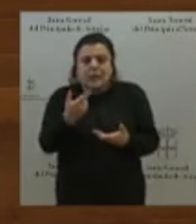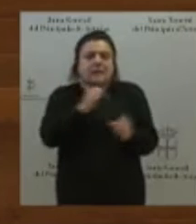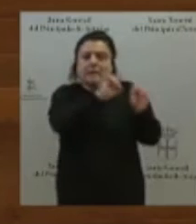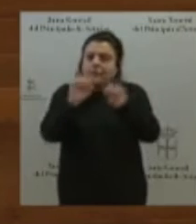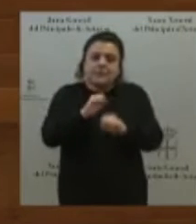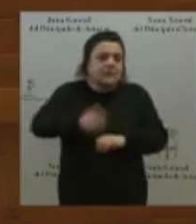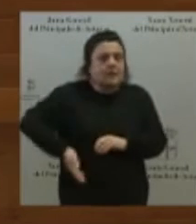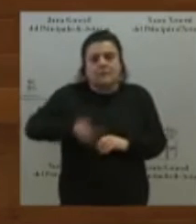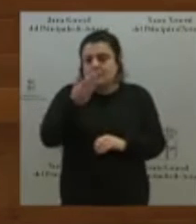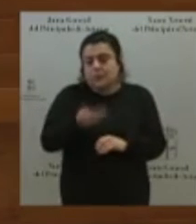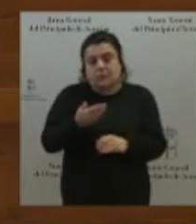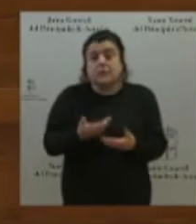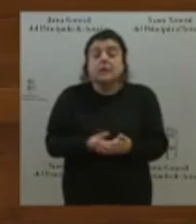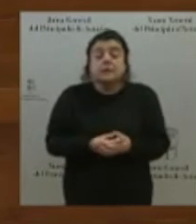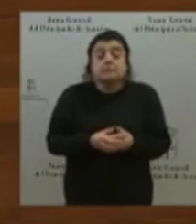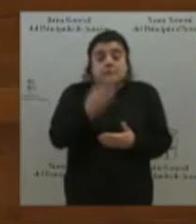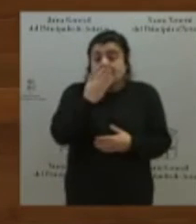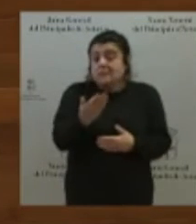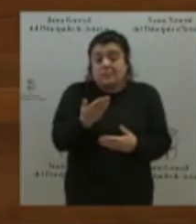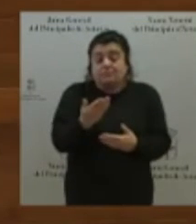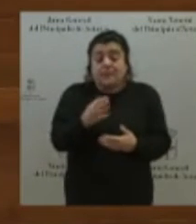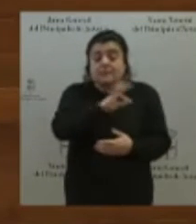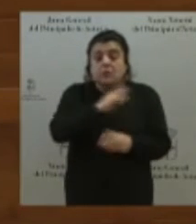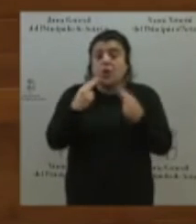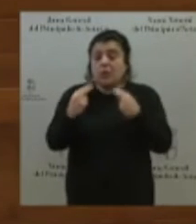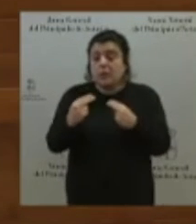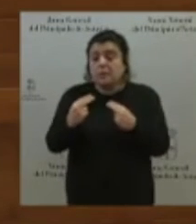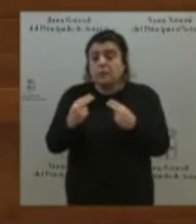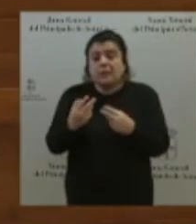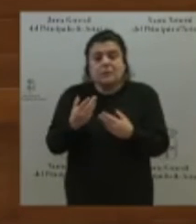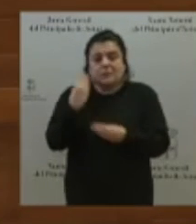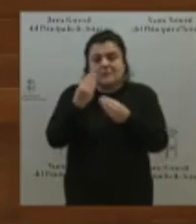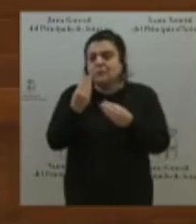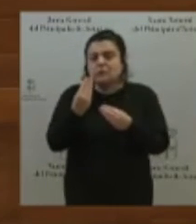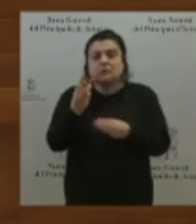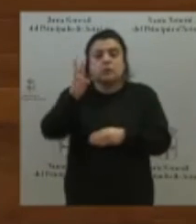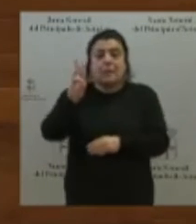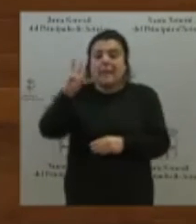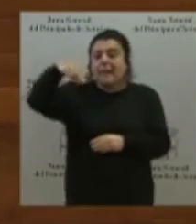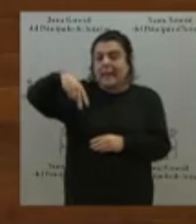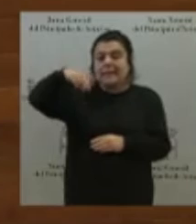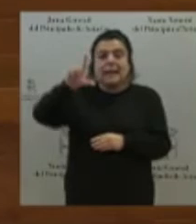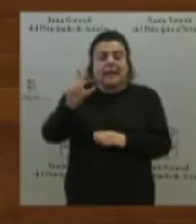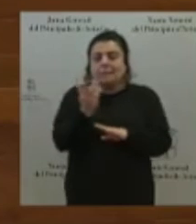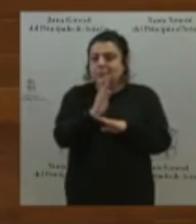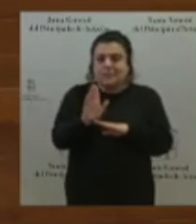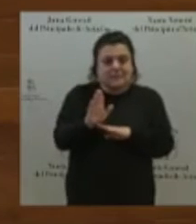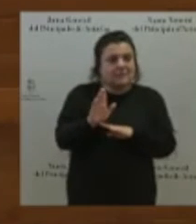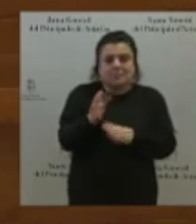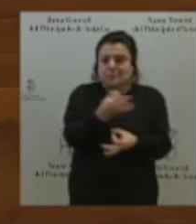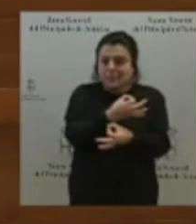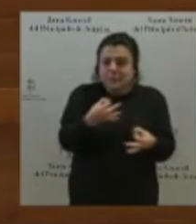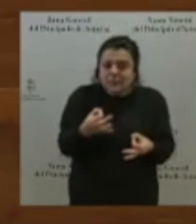señor diputado, parece que lleve una PNL apropiada y una PNL que pon y marca el interés histórico-arqueológico